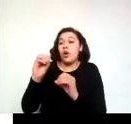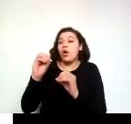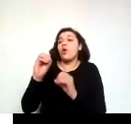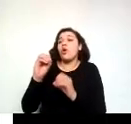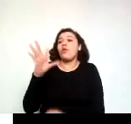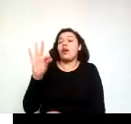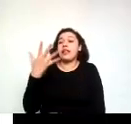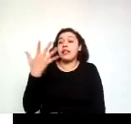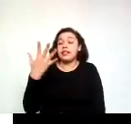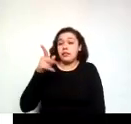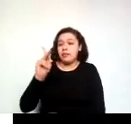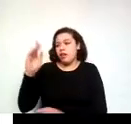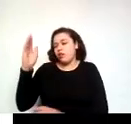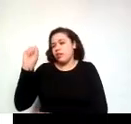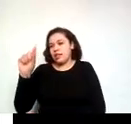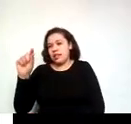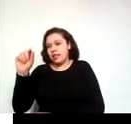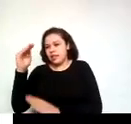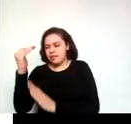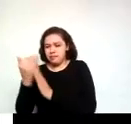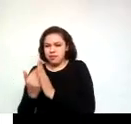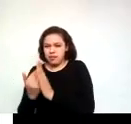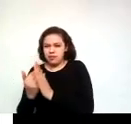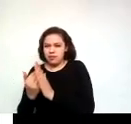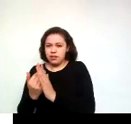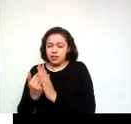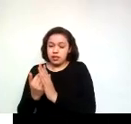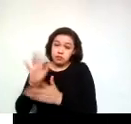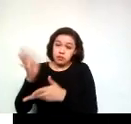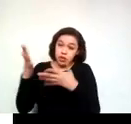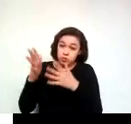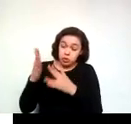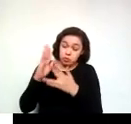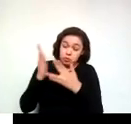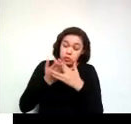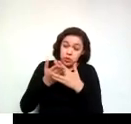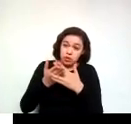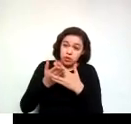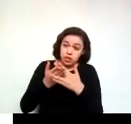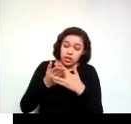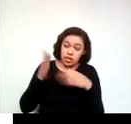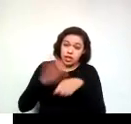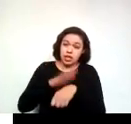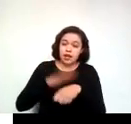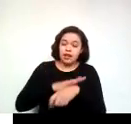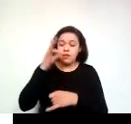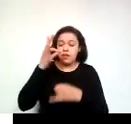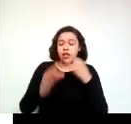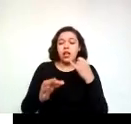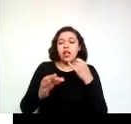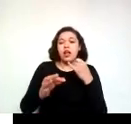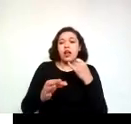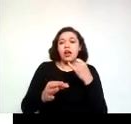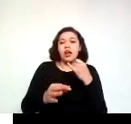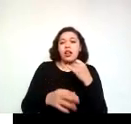pero menor que 70, hablamos de un nivel de riesgo medio. Si la calificación final es mayor o igual